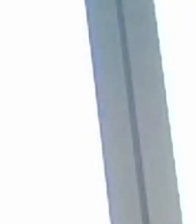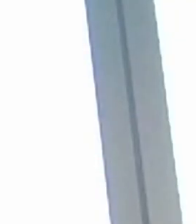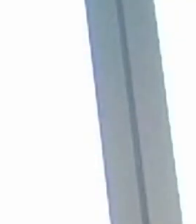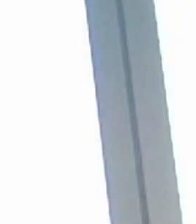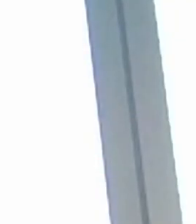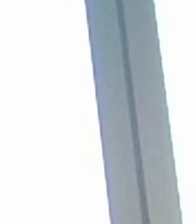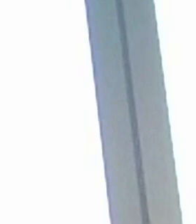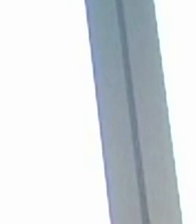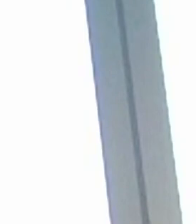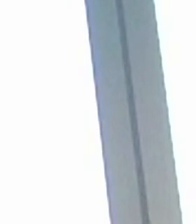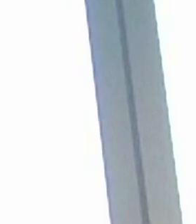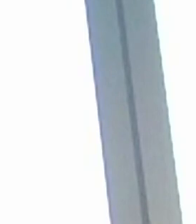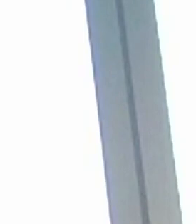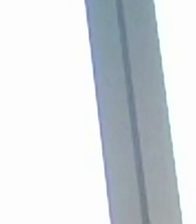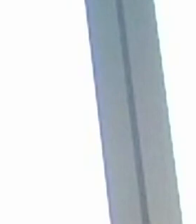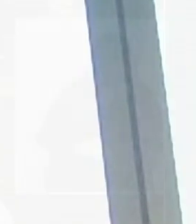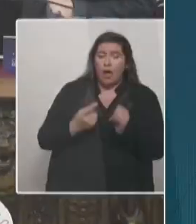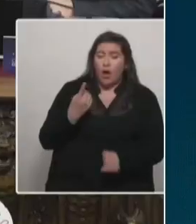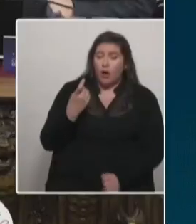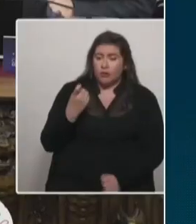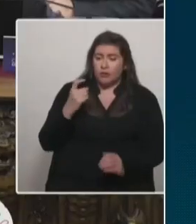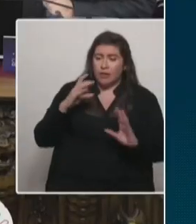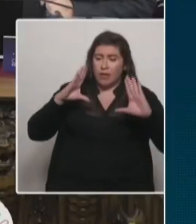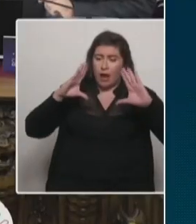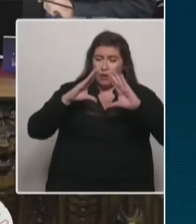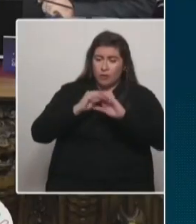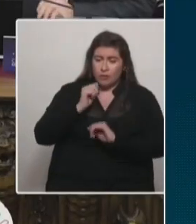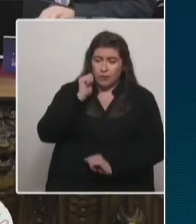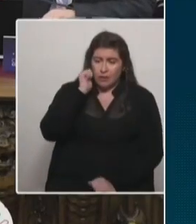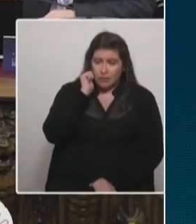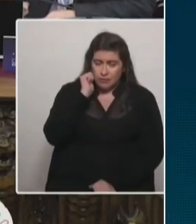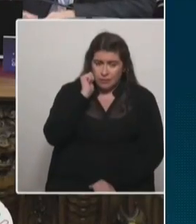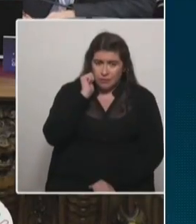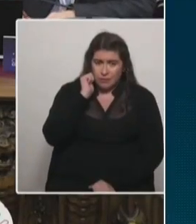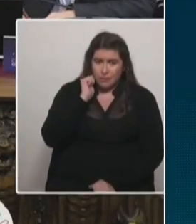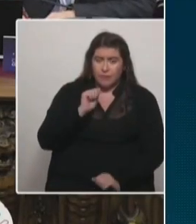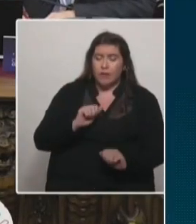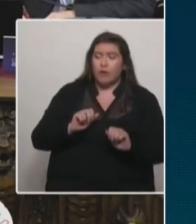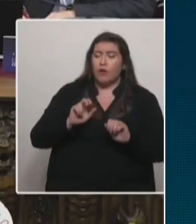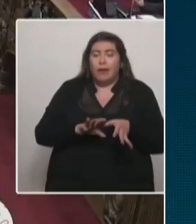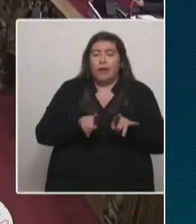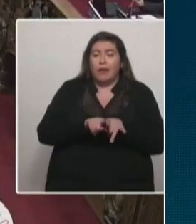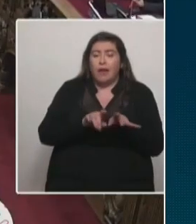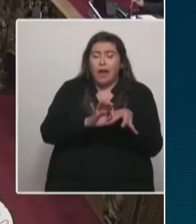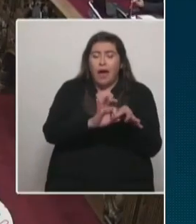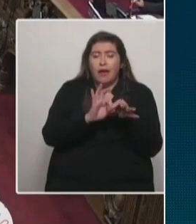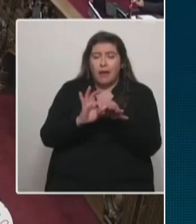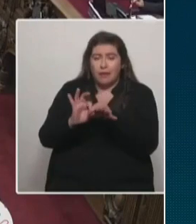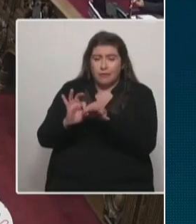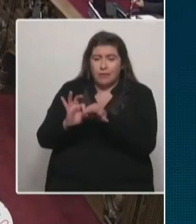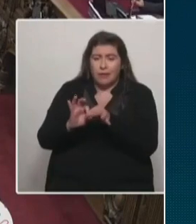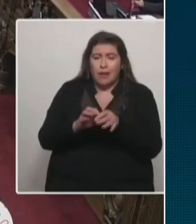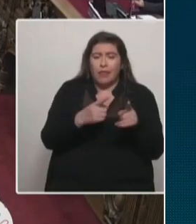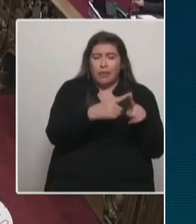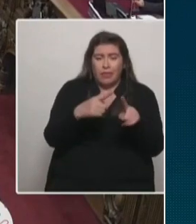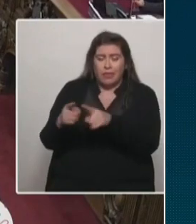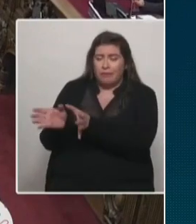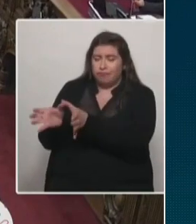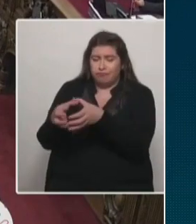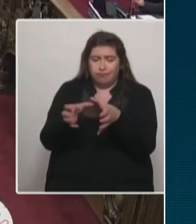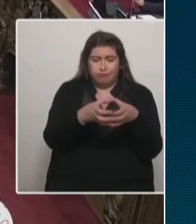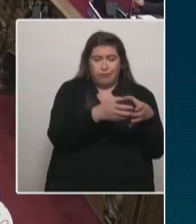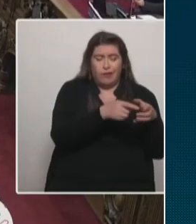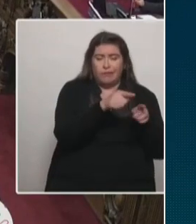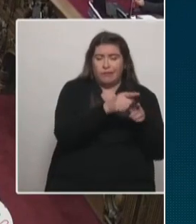podemos ser una suerte de tercera cámara no entre comillas en cuanto a que estamos funcionando con las mismas lógicas del